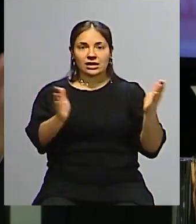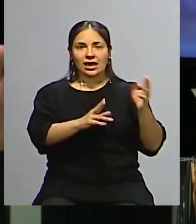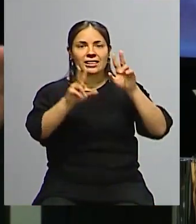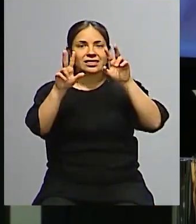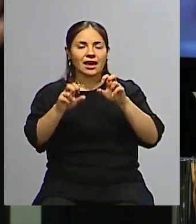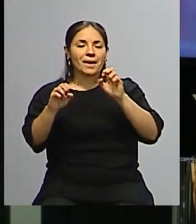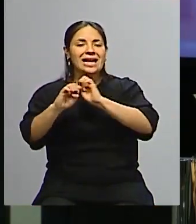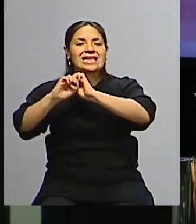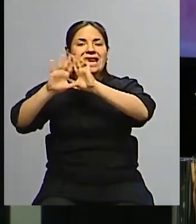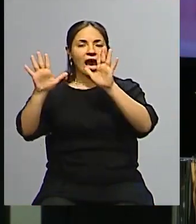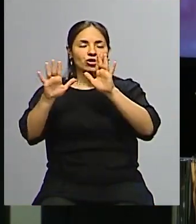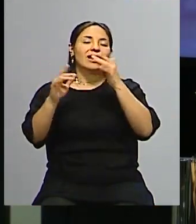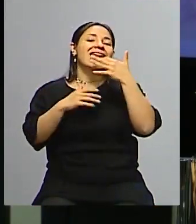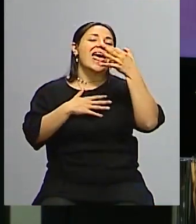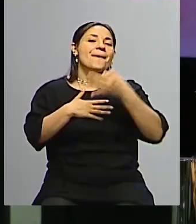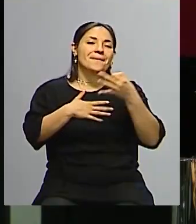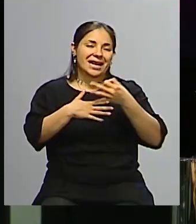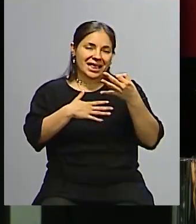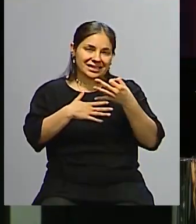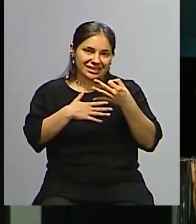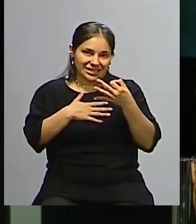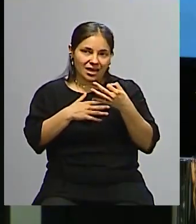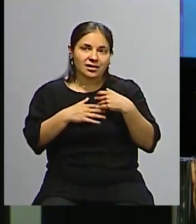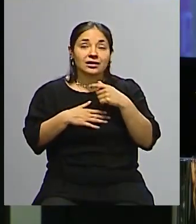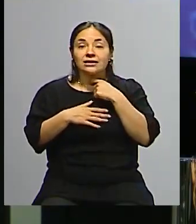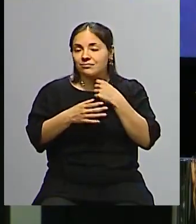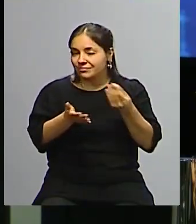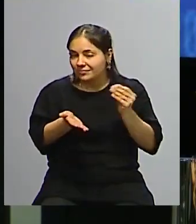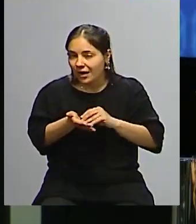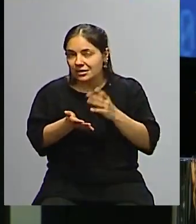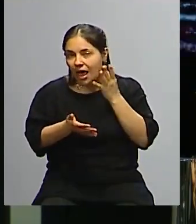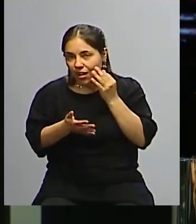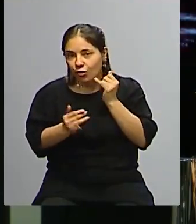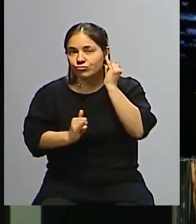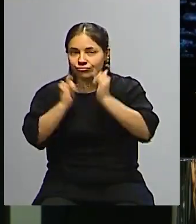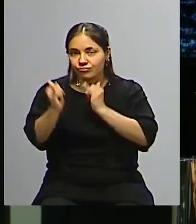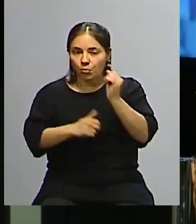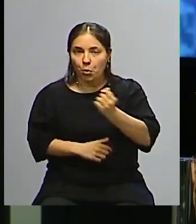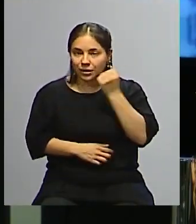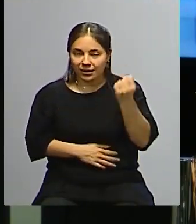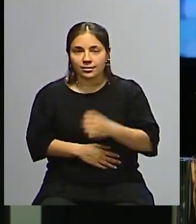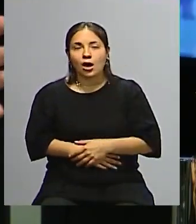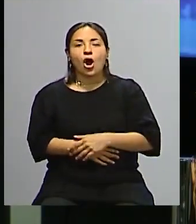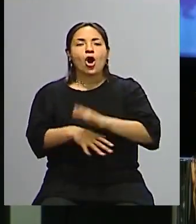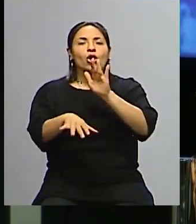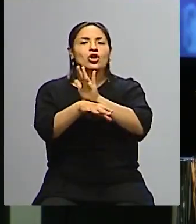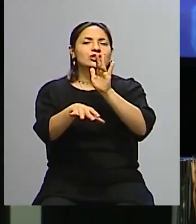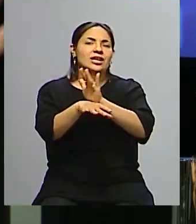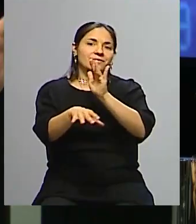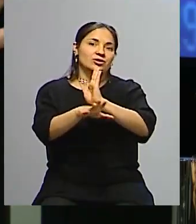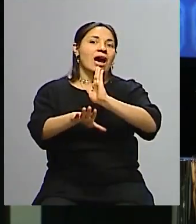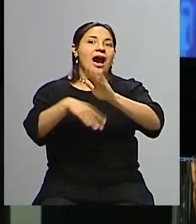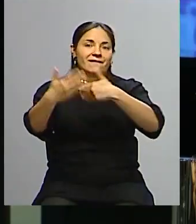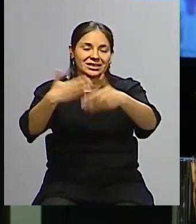transparencia que hablábamos antes, que quería, digamos, no dejarlo pasar, ahora lo que se habla es de algunos conceptos más evolucionados, ¿no? De lo que